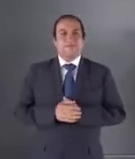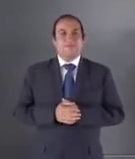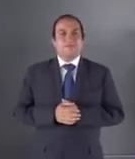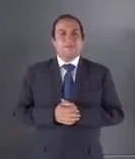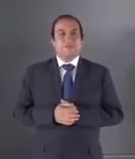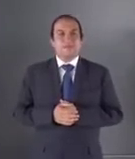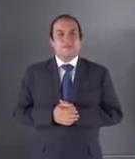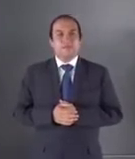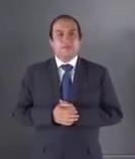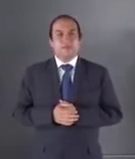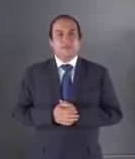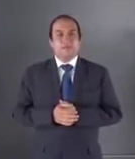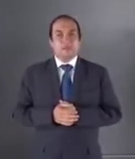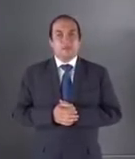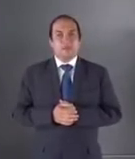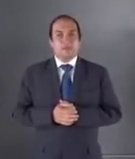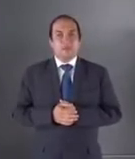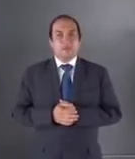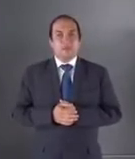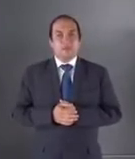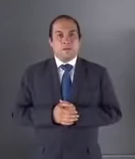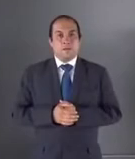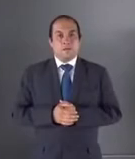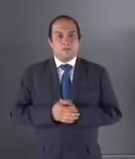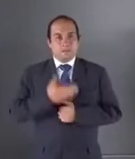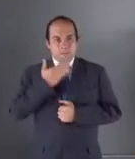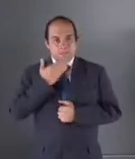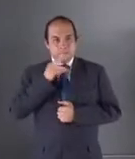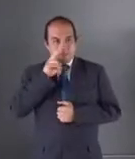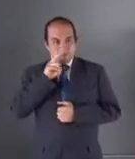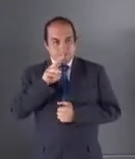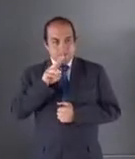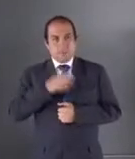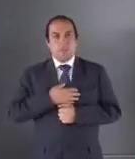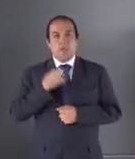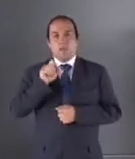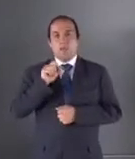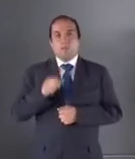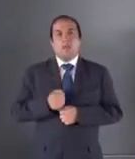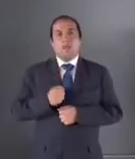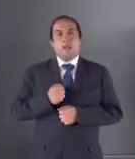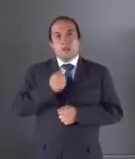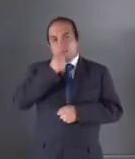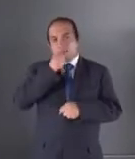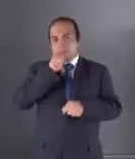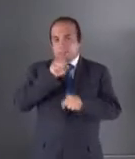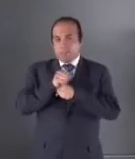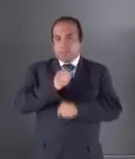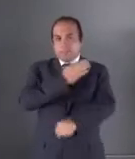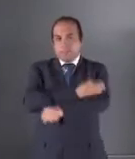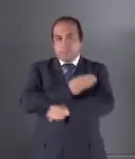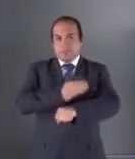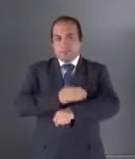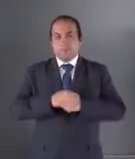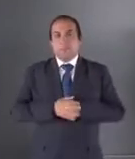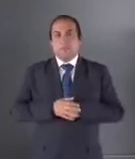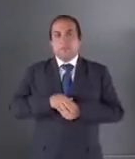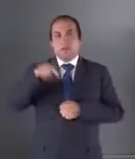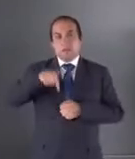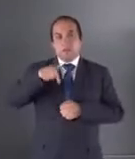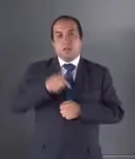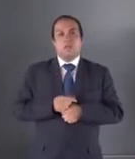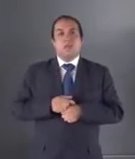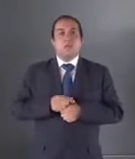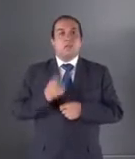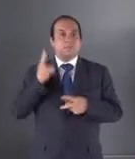muy en recuperación, y también a los secretarios que nos acompañan en esta